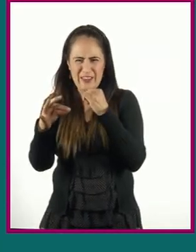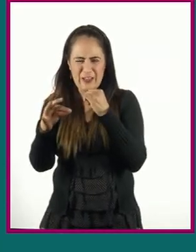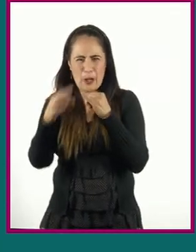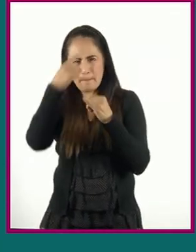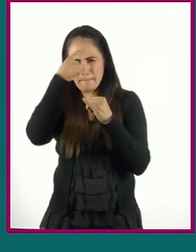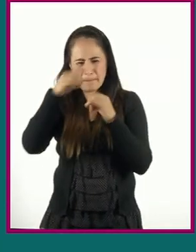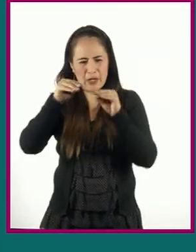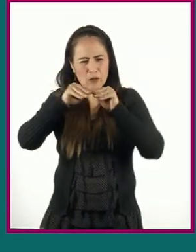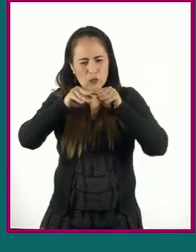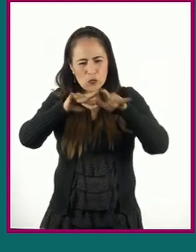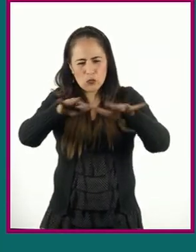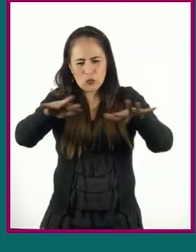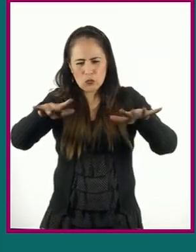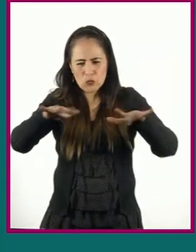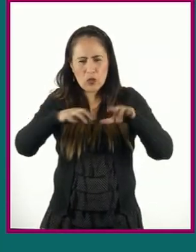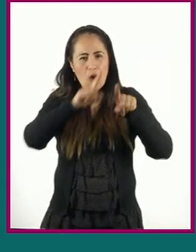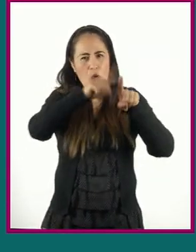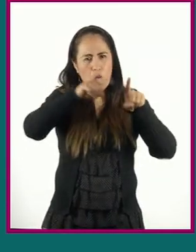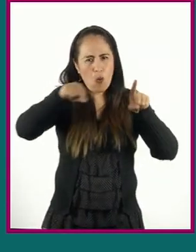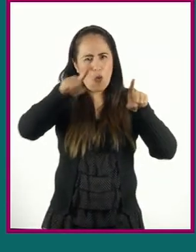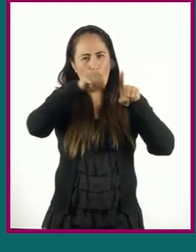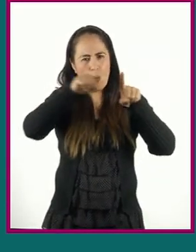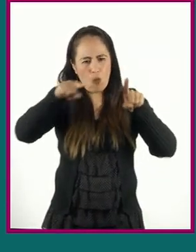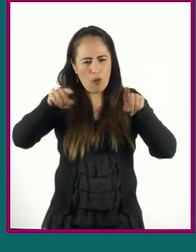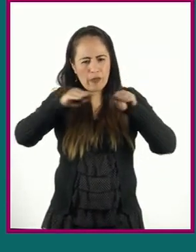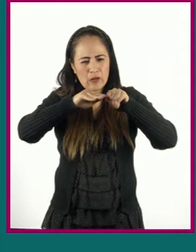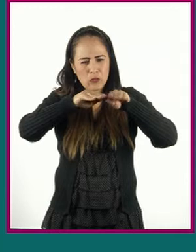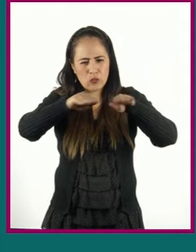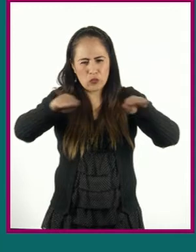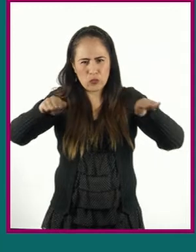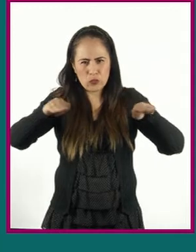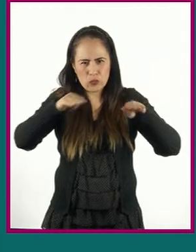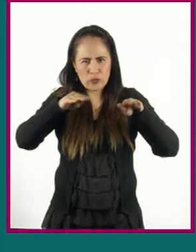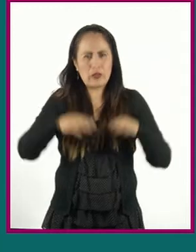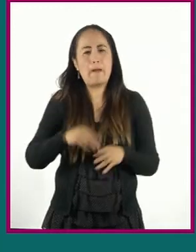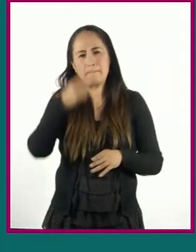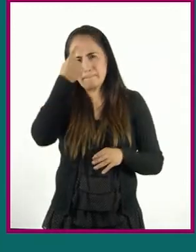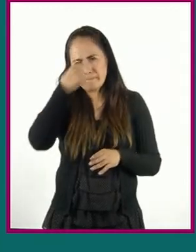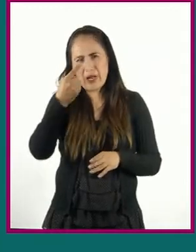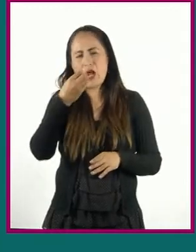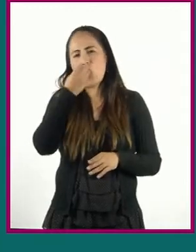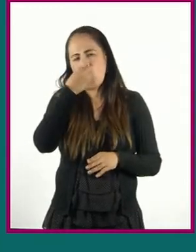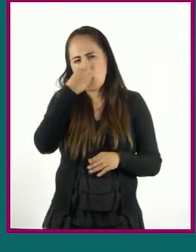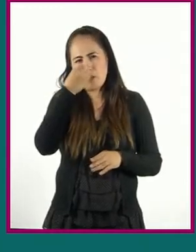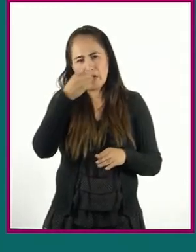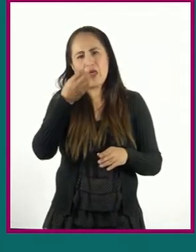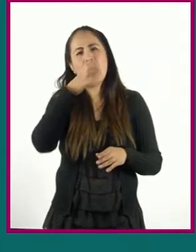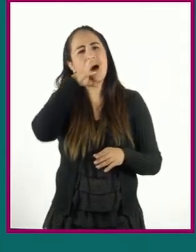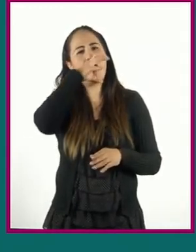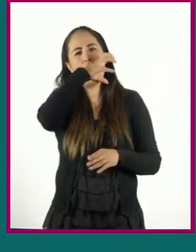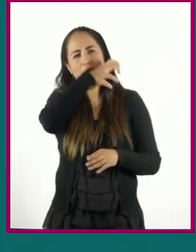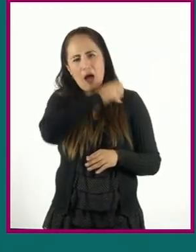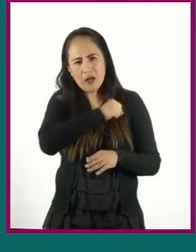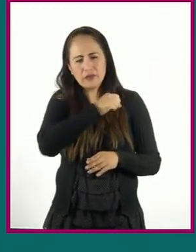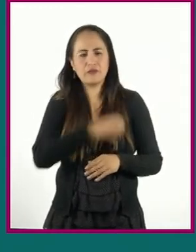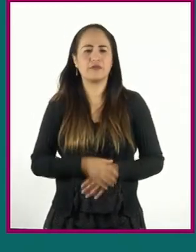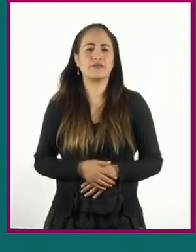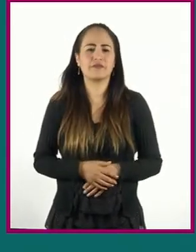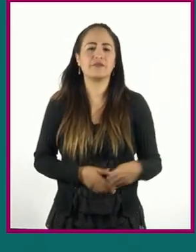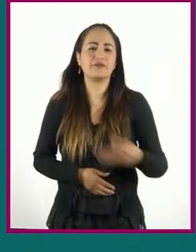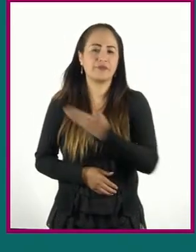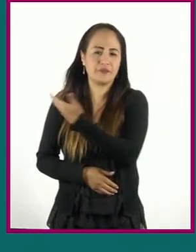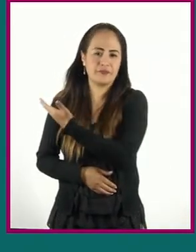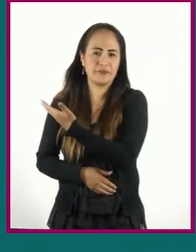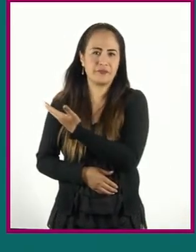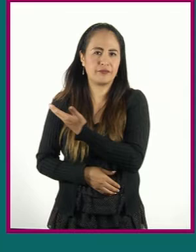esparcir uniformemente las ondas electromagnéticas de la cavidad de cocinado. La cavidad de cocinado